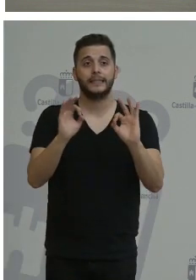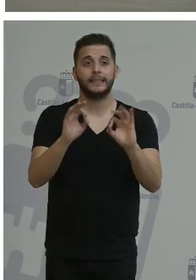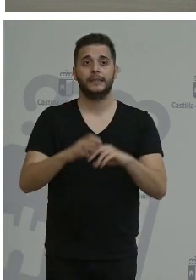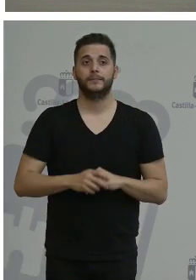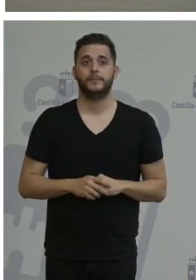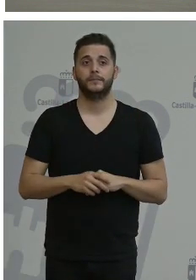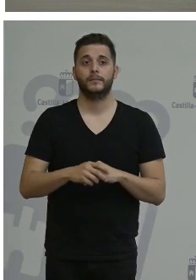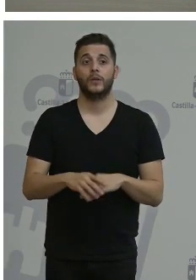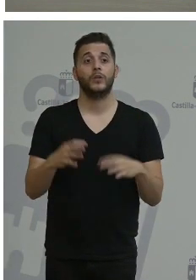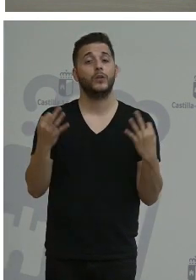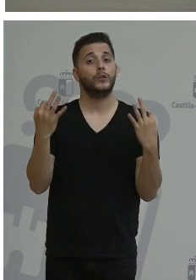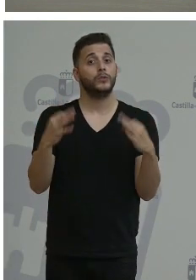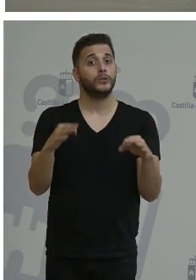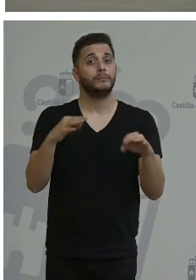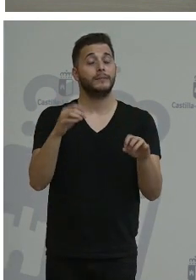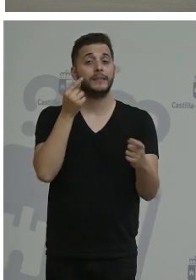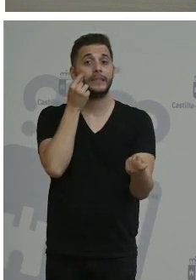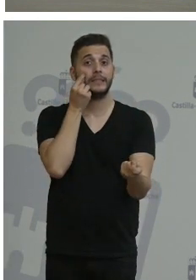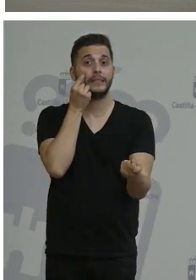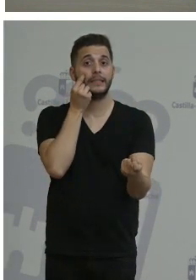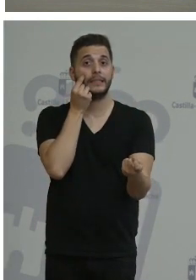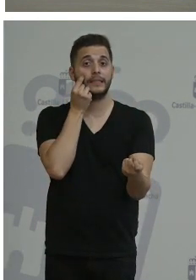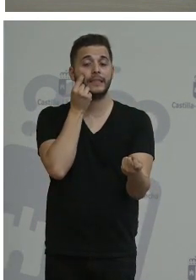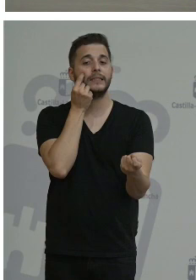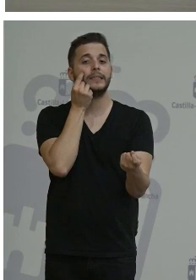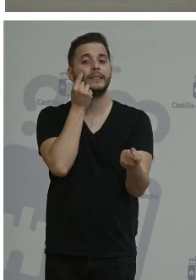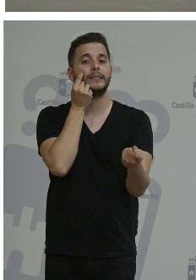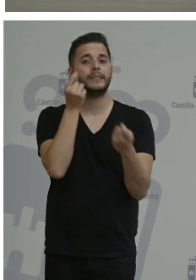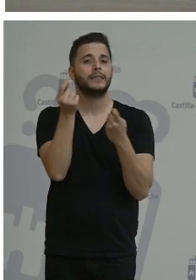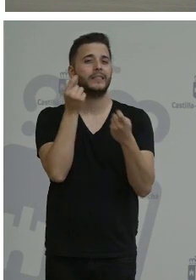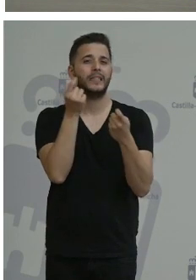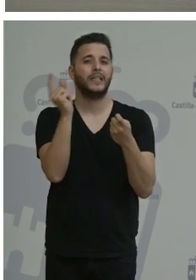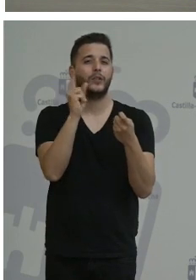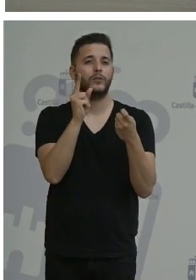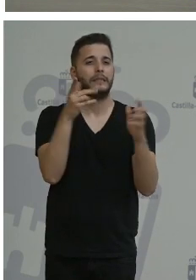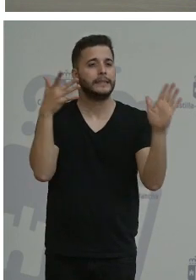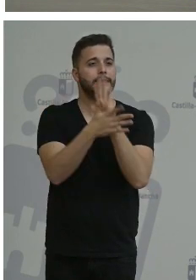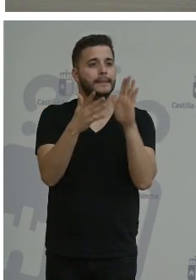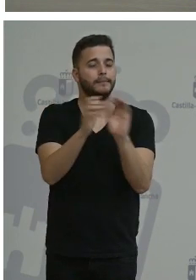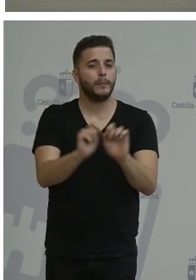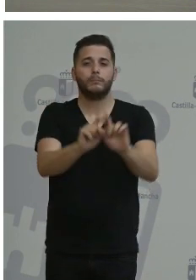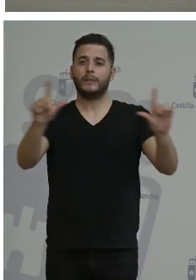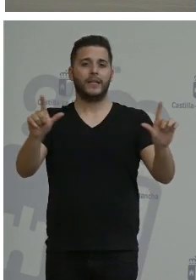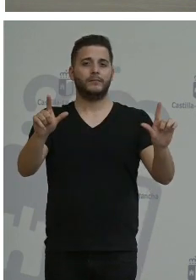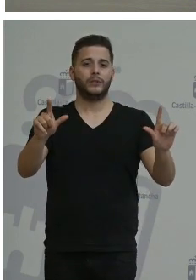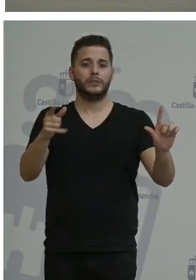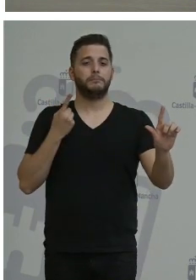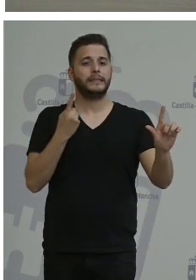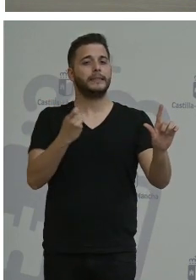Normalmente, no se detalla con bastante amplitud, como se necesitaría,